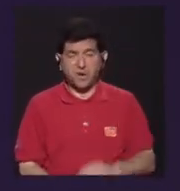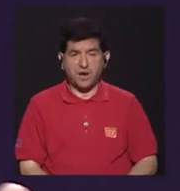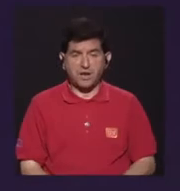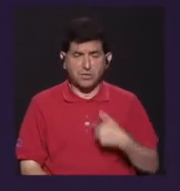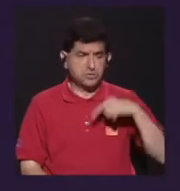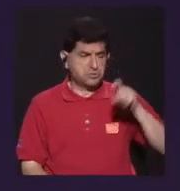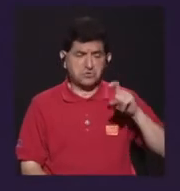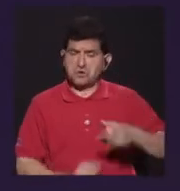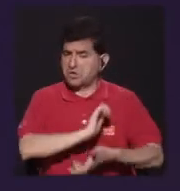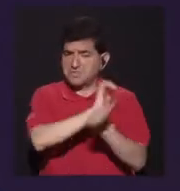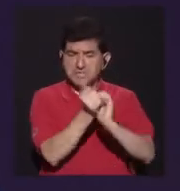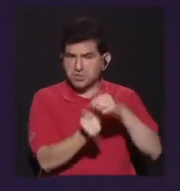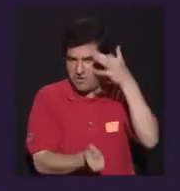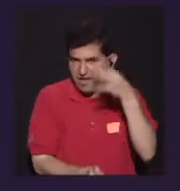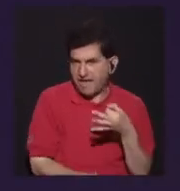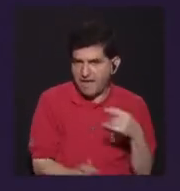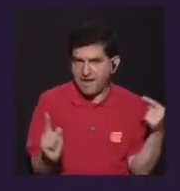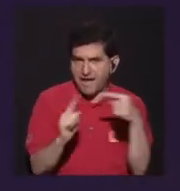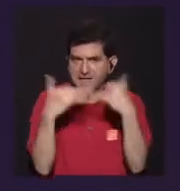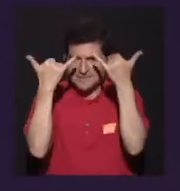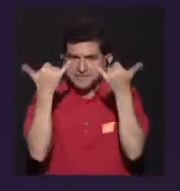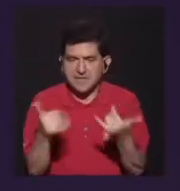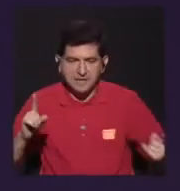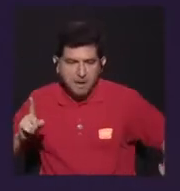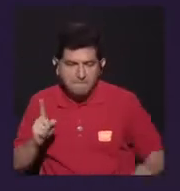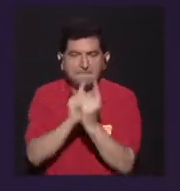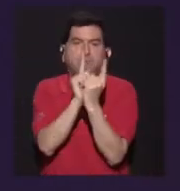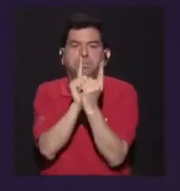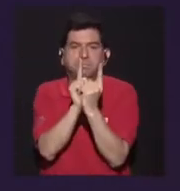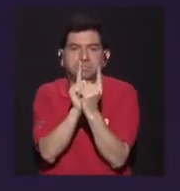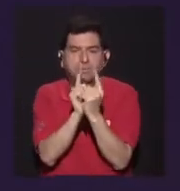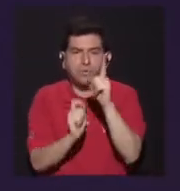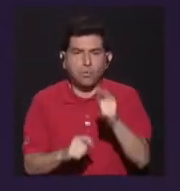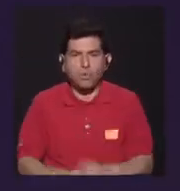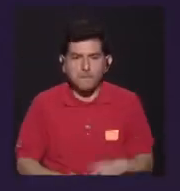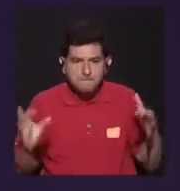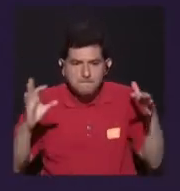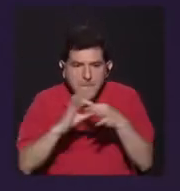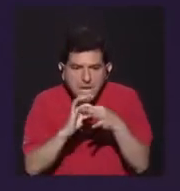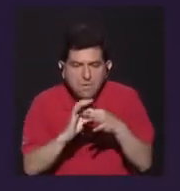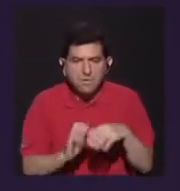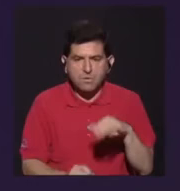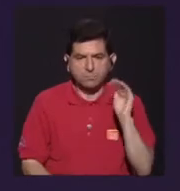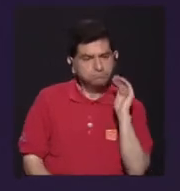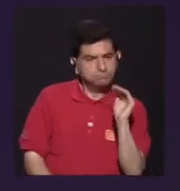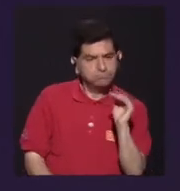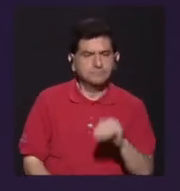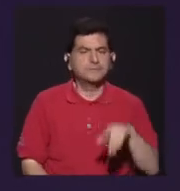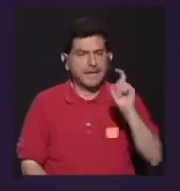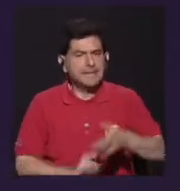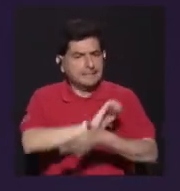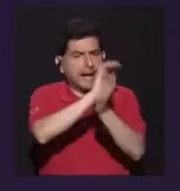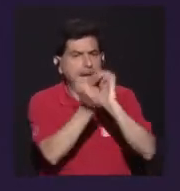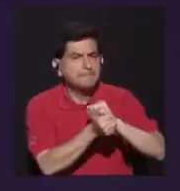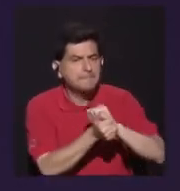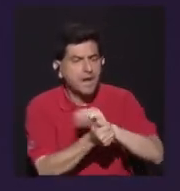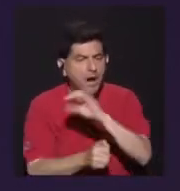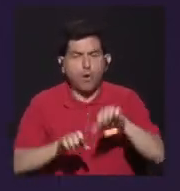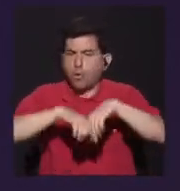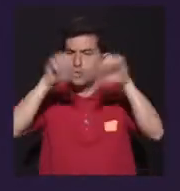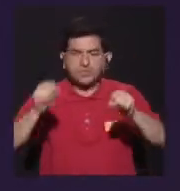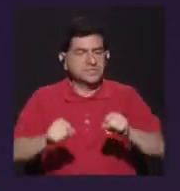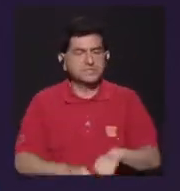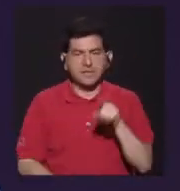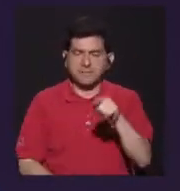necesito ningún cambio. Hasta que ya me encuentro con algunos vínculos que me sugieren, ok, necesito cambiar, o si no, el sistema no